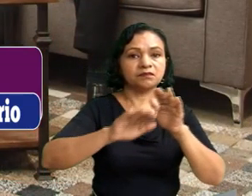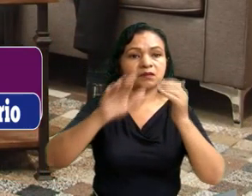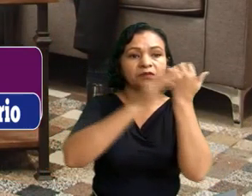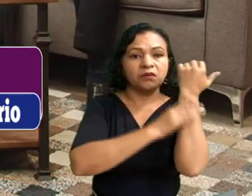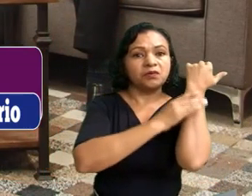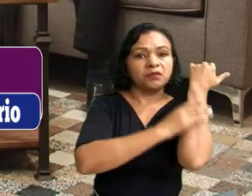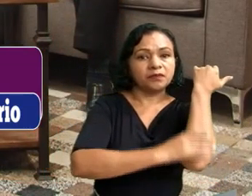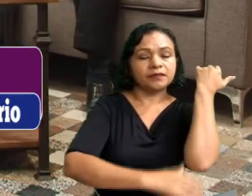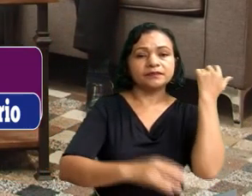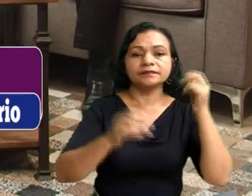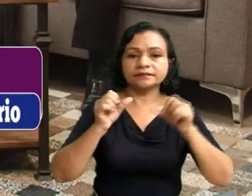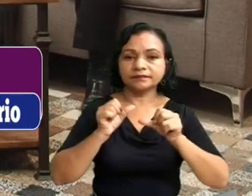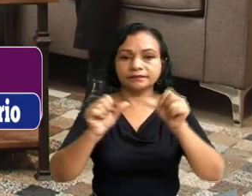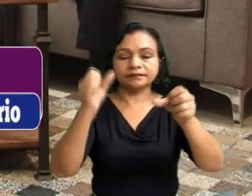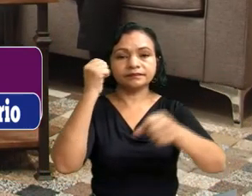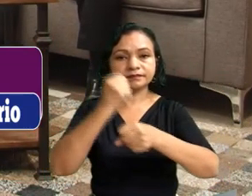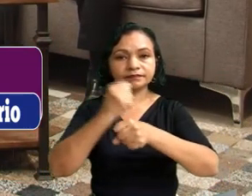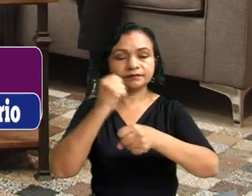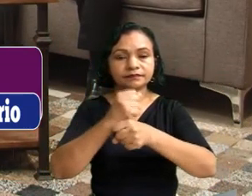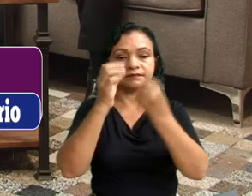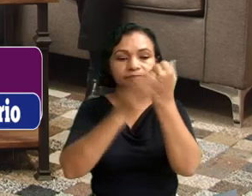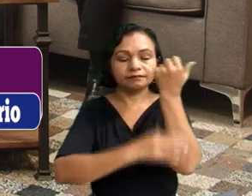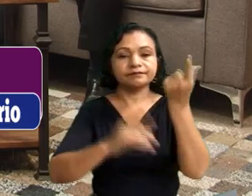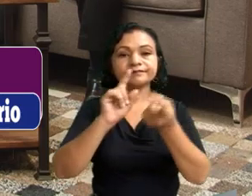vamos a seguir trabajando sobre